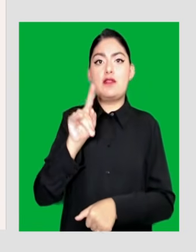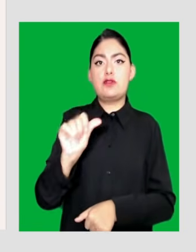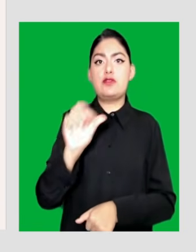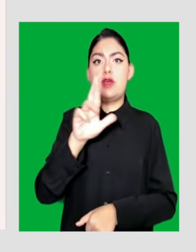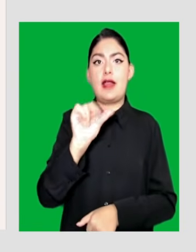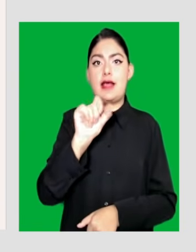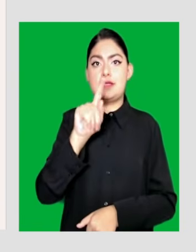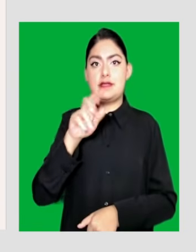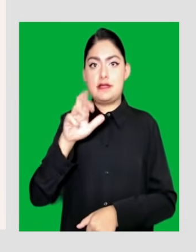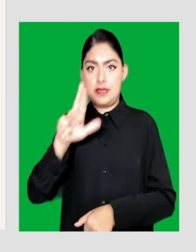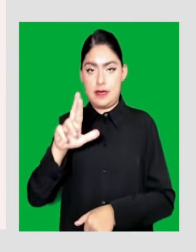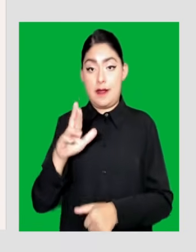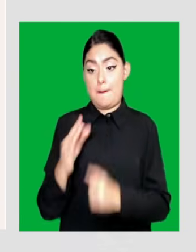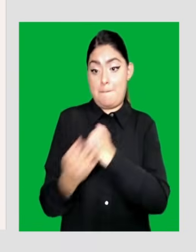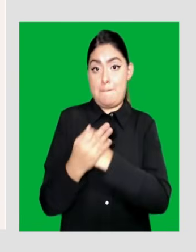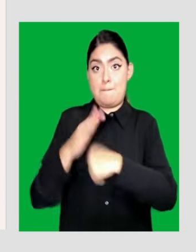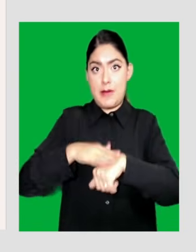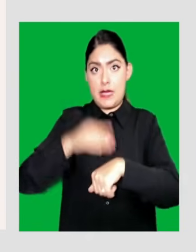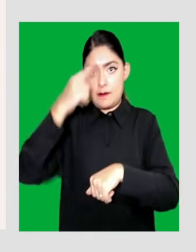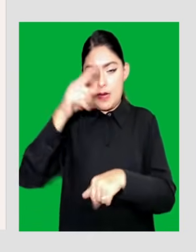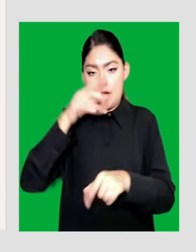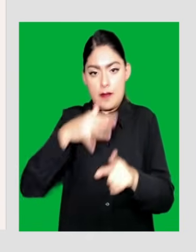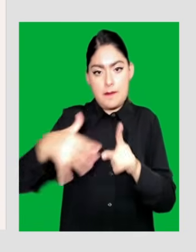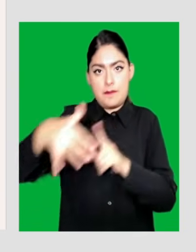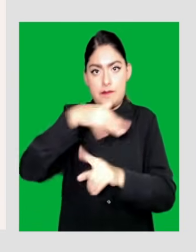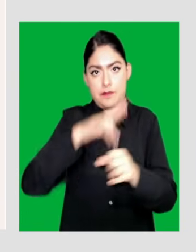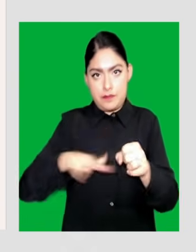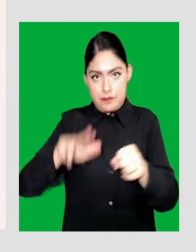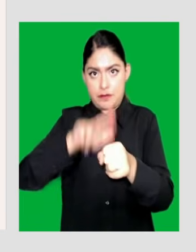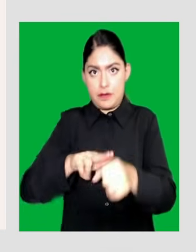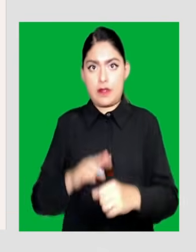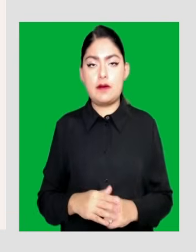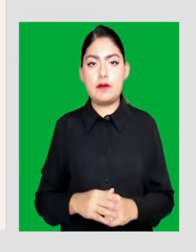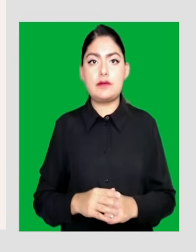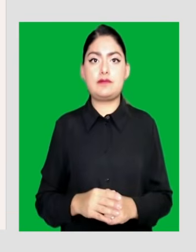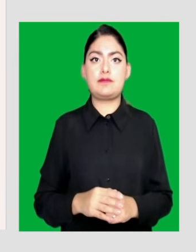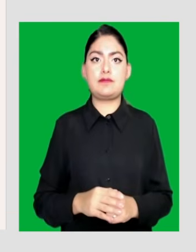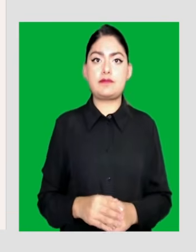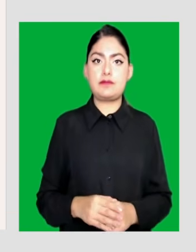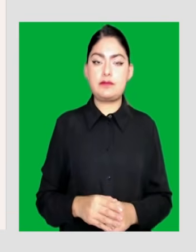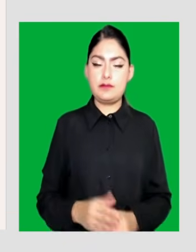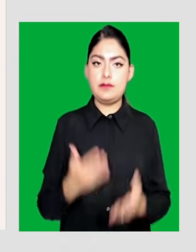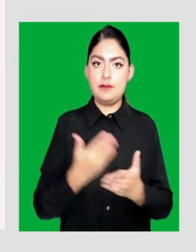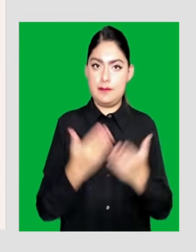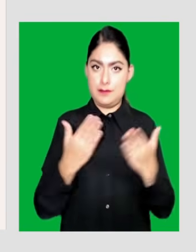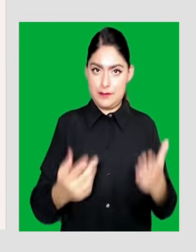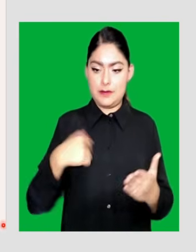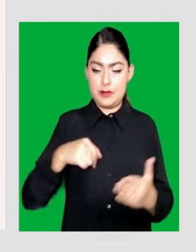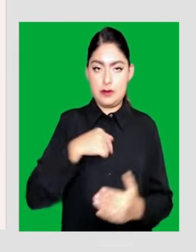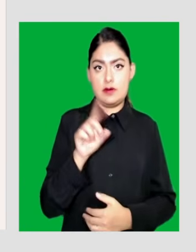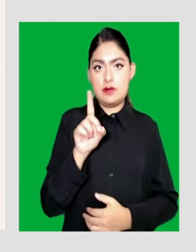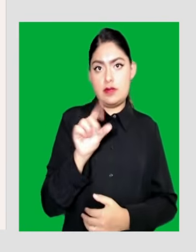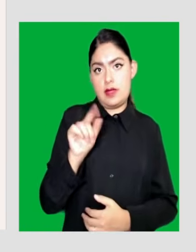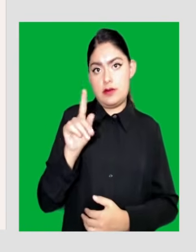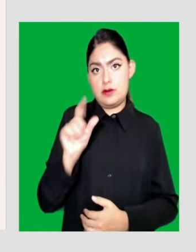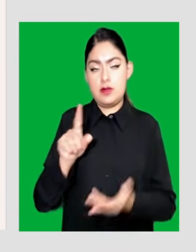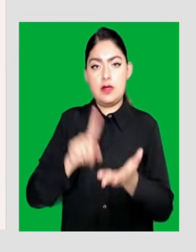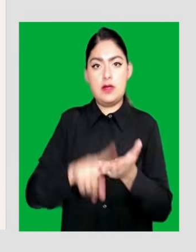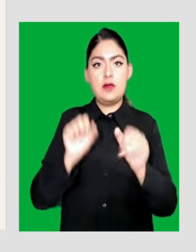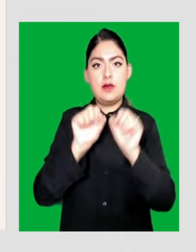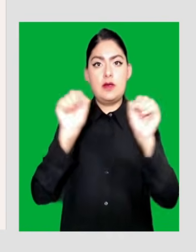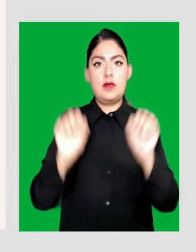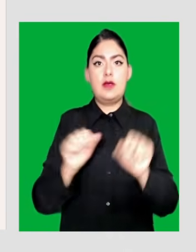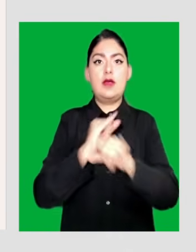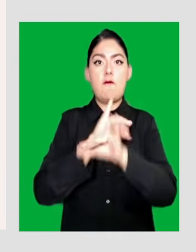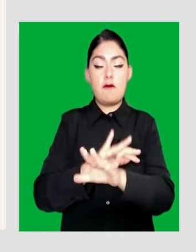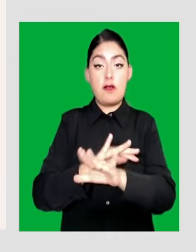SIG enfocado en datos vectoriales como capacidades avanzadas de análisis. Y finalmente, Idrissi, el cual se especializa